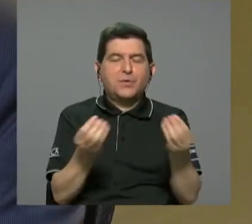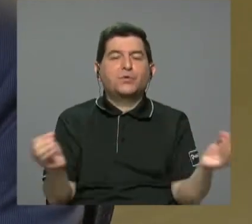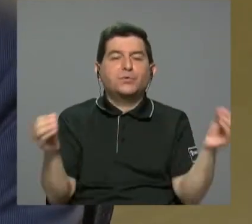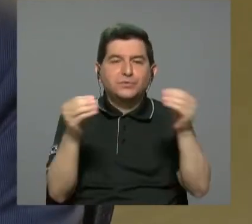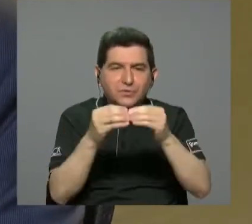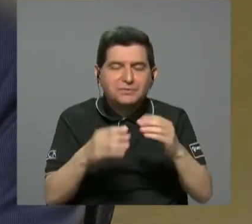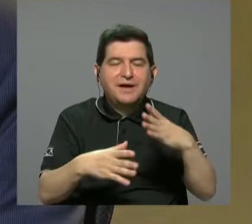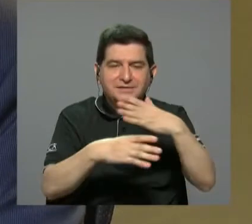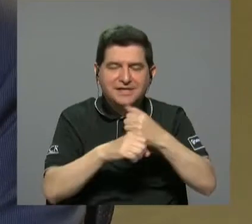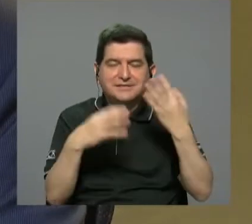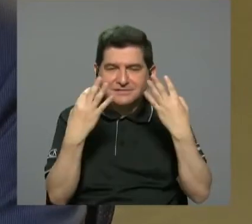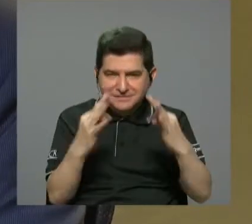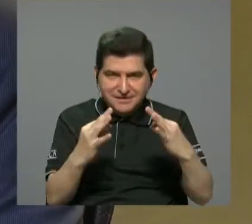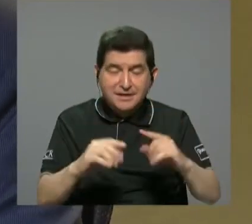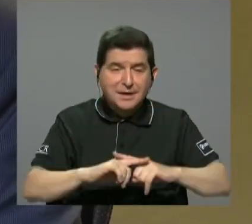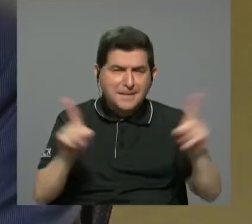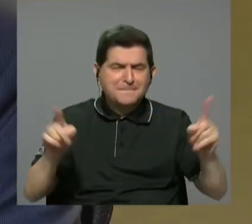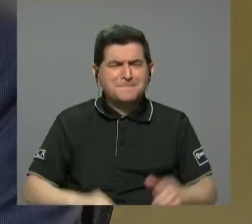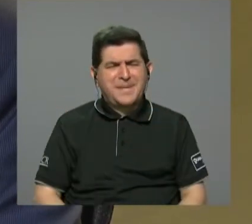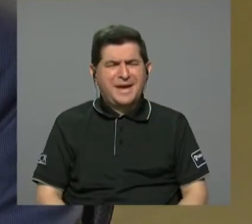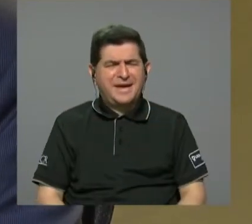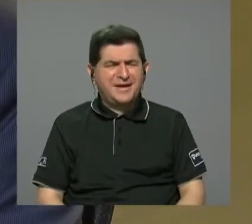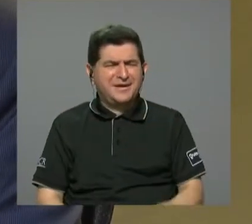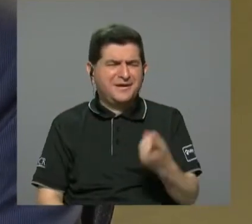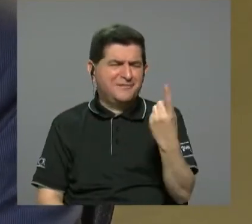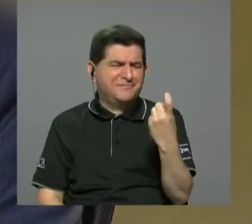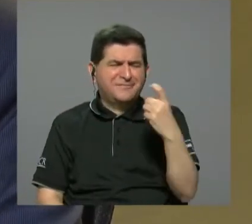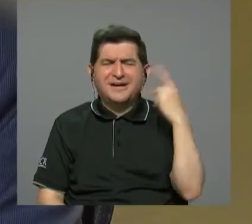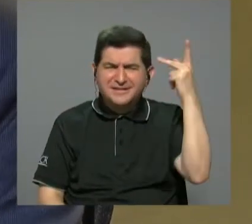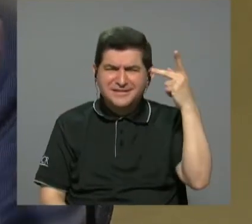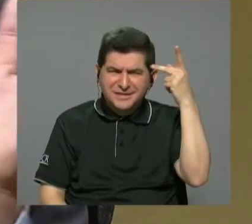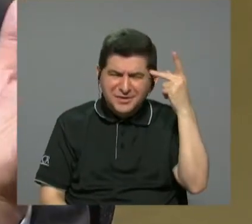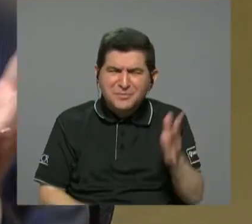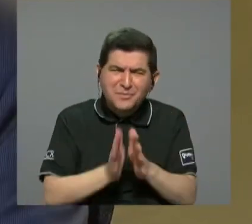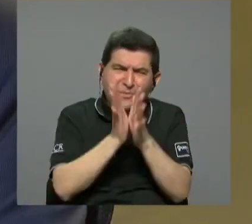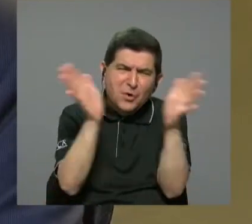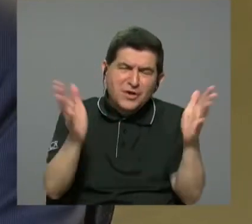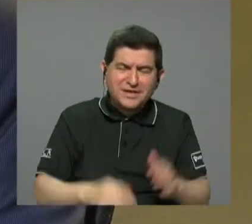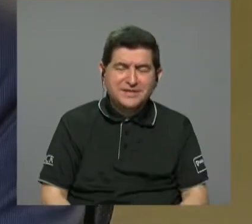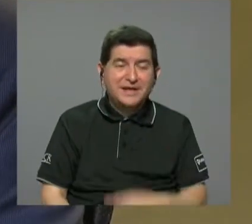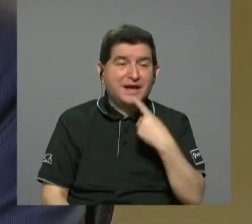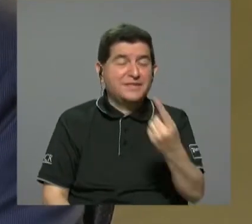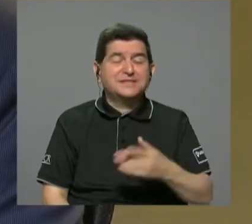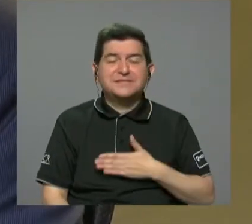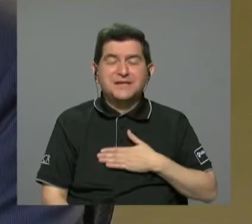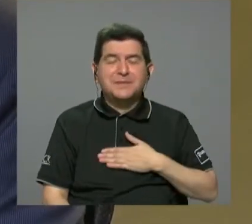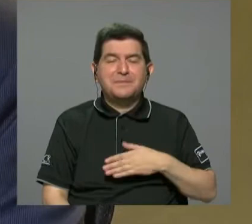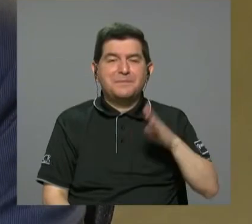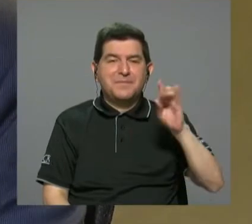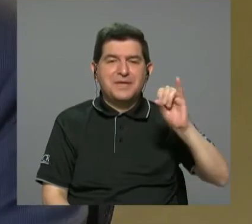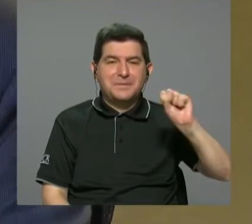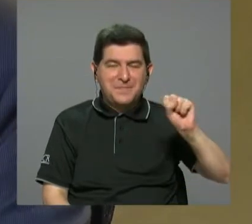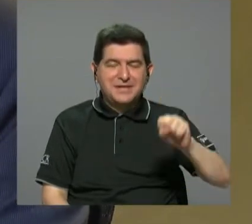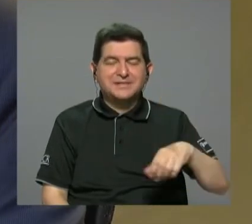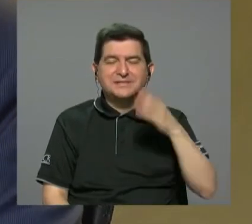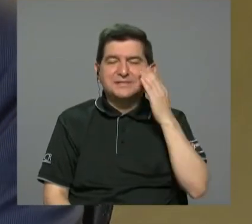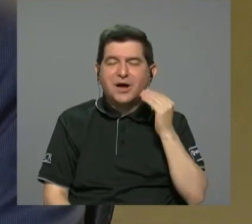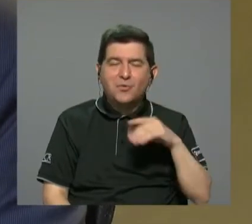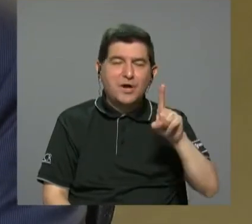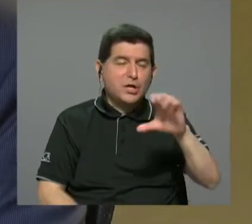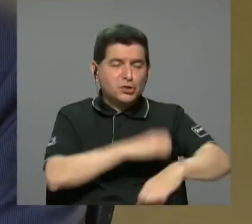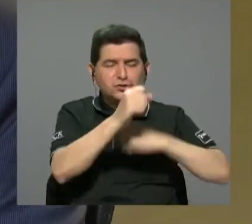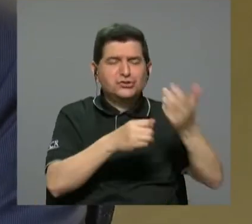para poder hacerlo, pero todavía hay un espacio ahí de política pública que, como decía mi bisabuelo, que usted lo recordó hace un momento, hace casi 100